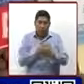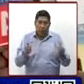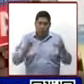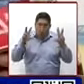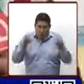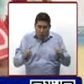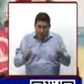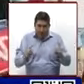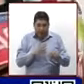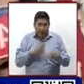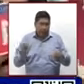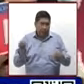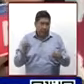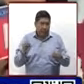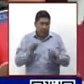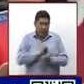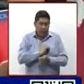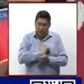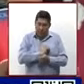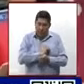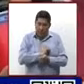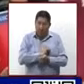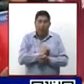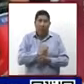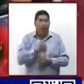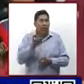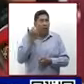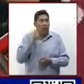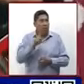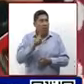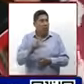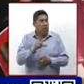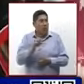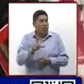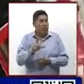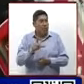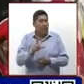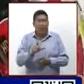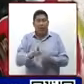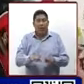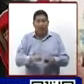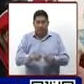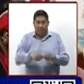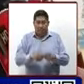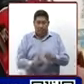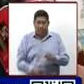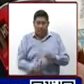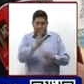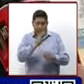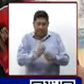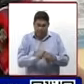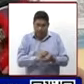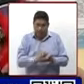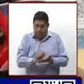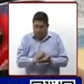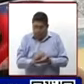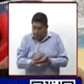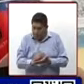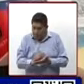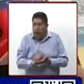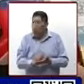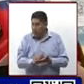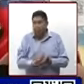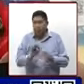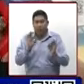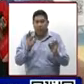Y la notaria ha de venir el día lunes y ha de abrir en presencia de la prensa para demostrar que no se